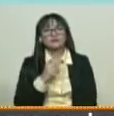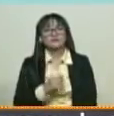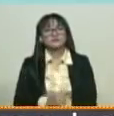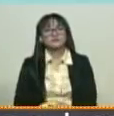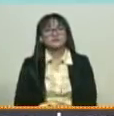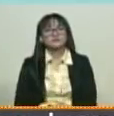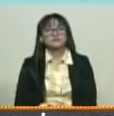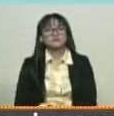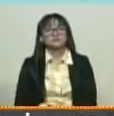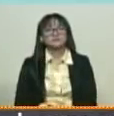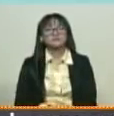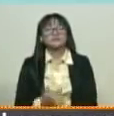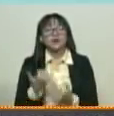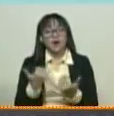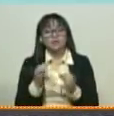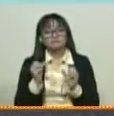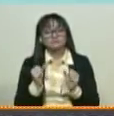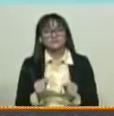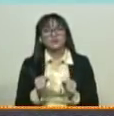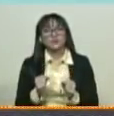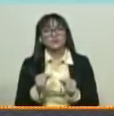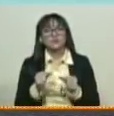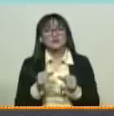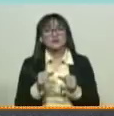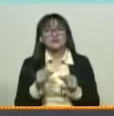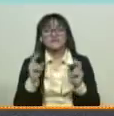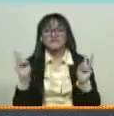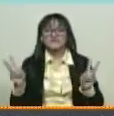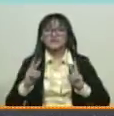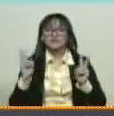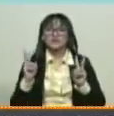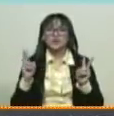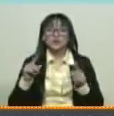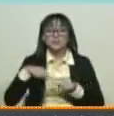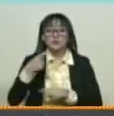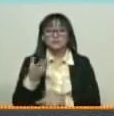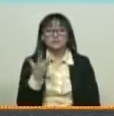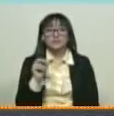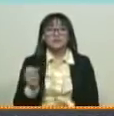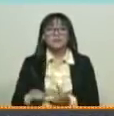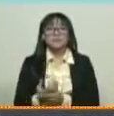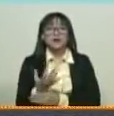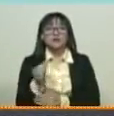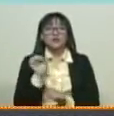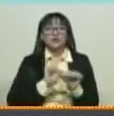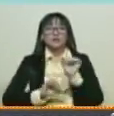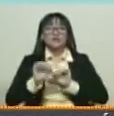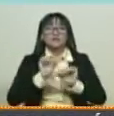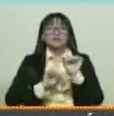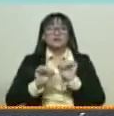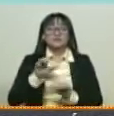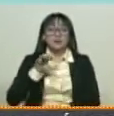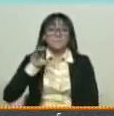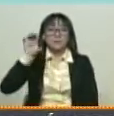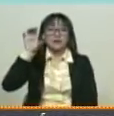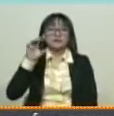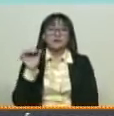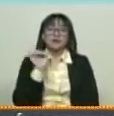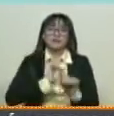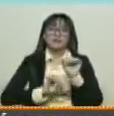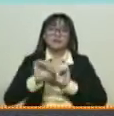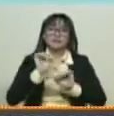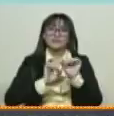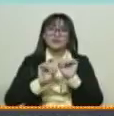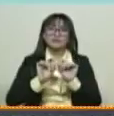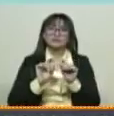de la Patria, que va a asegurar la contundente victoria del próximo 20 de mayo en defensa de nuestra patria, en defensa